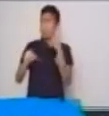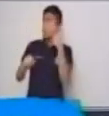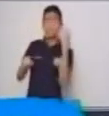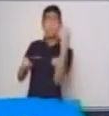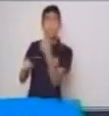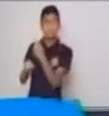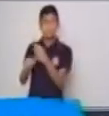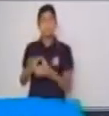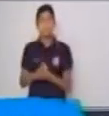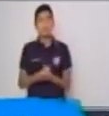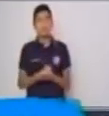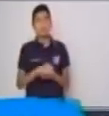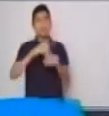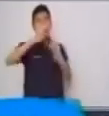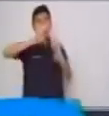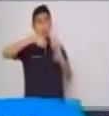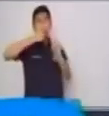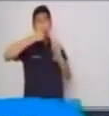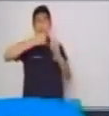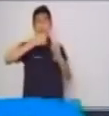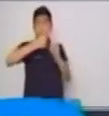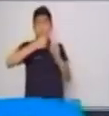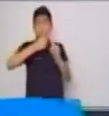La suma está compuesta